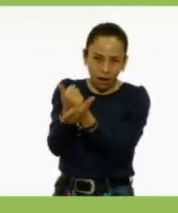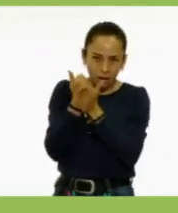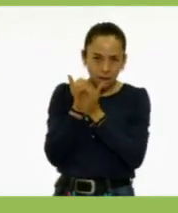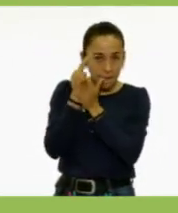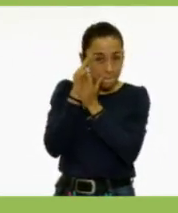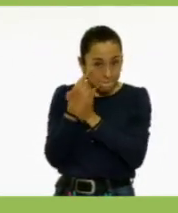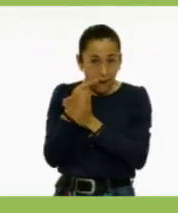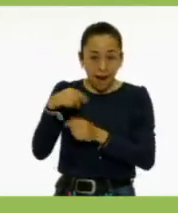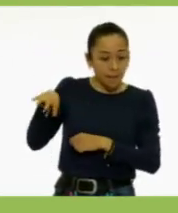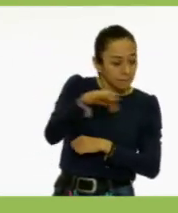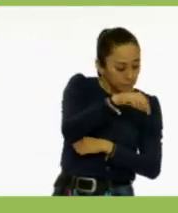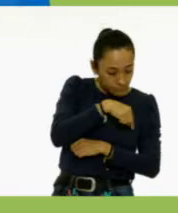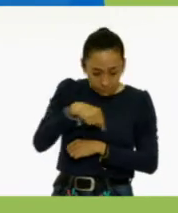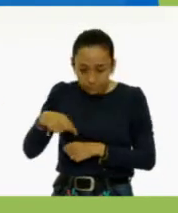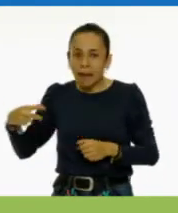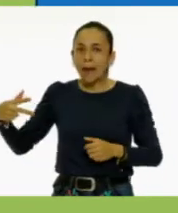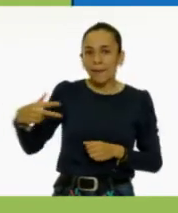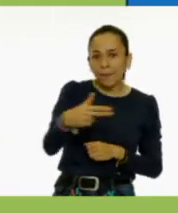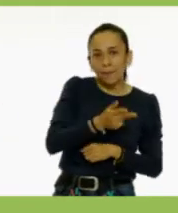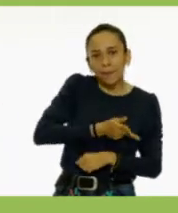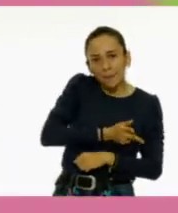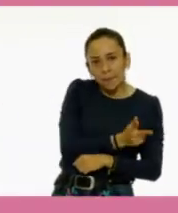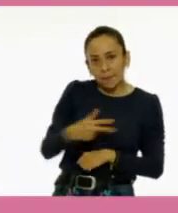las líneas marcadas.